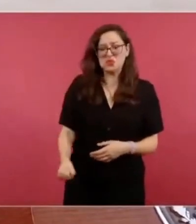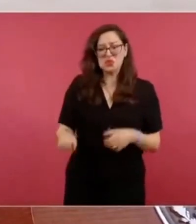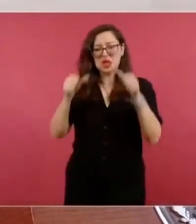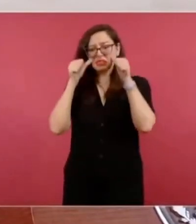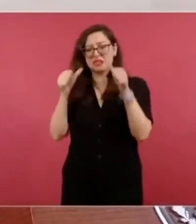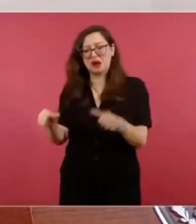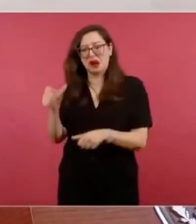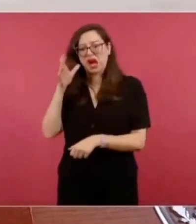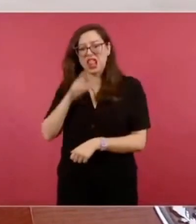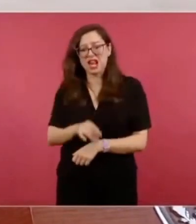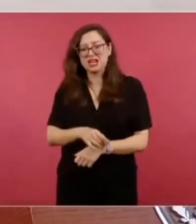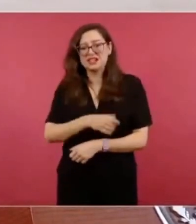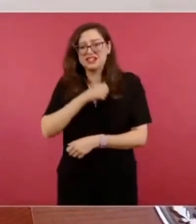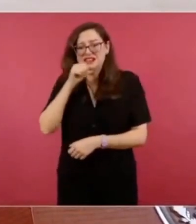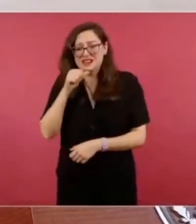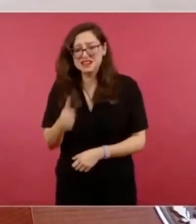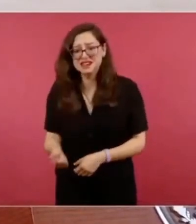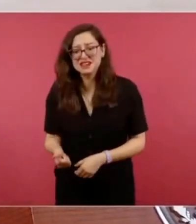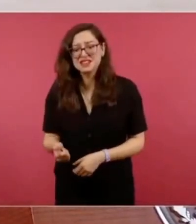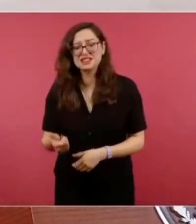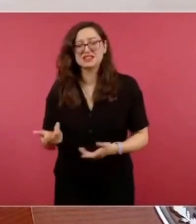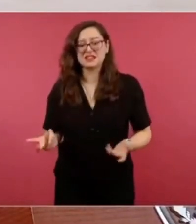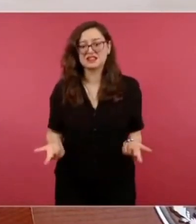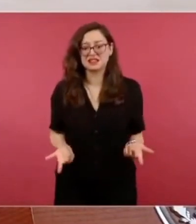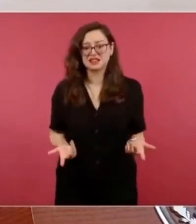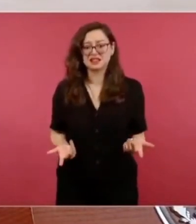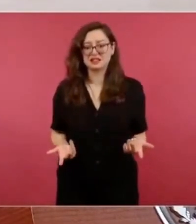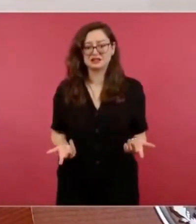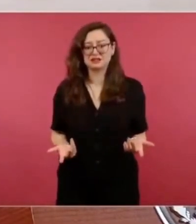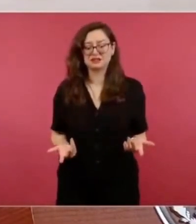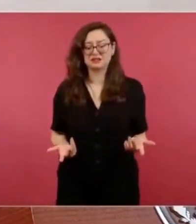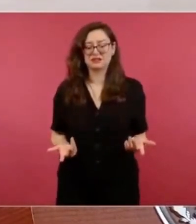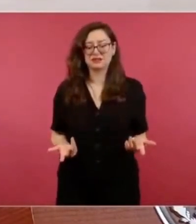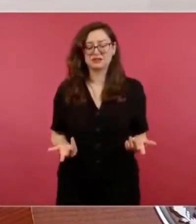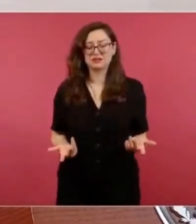¿Sabes qué hacían? Entregaban concesiones